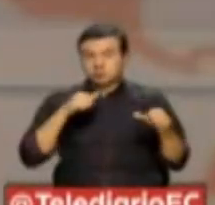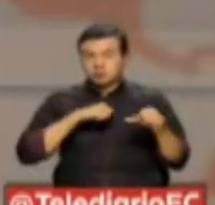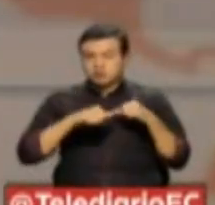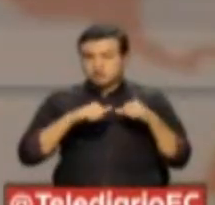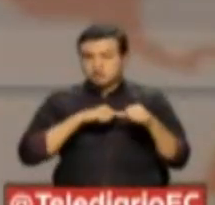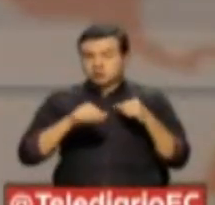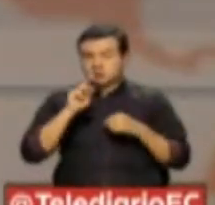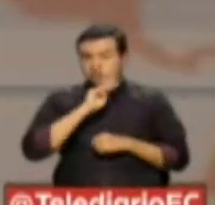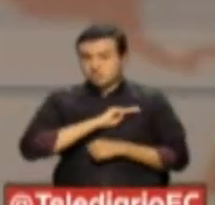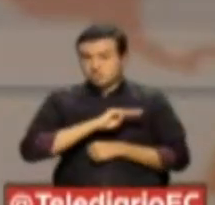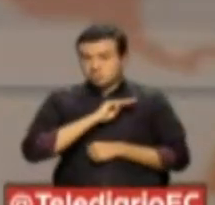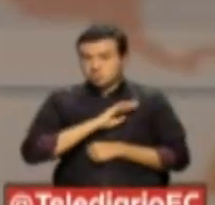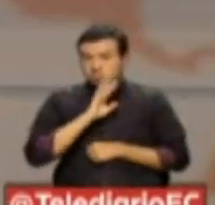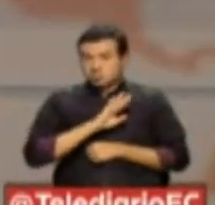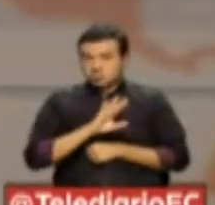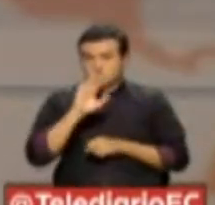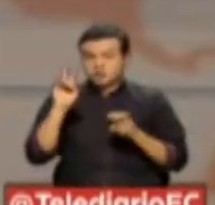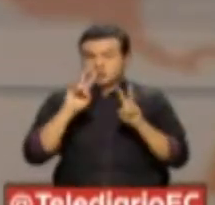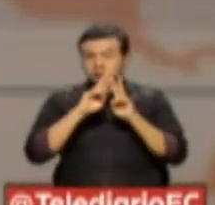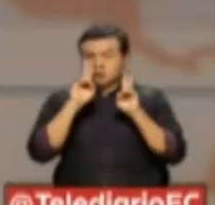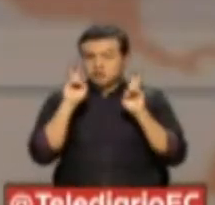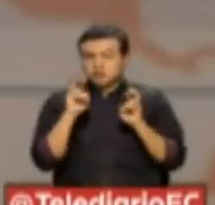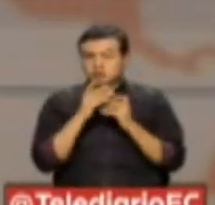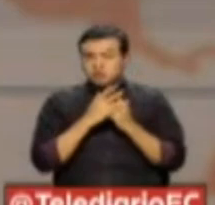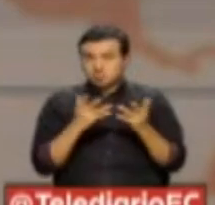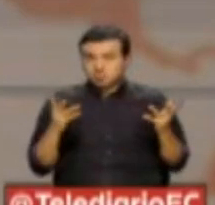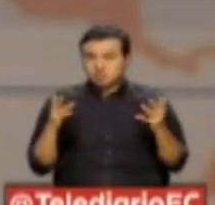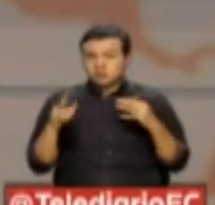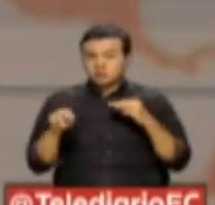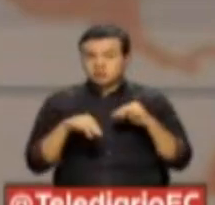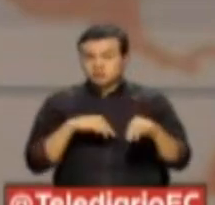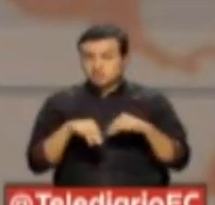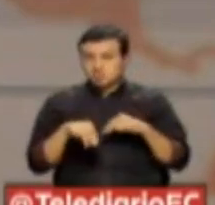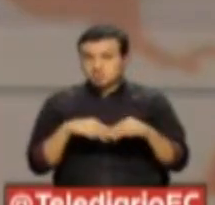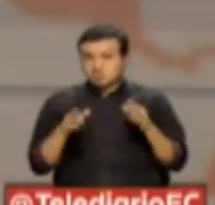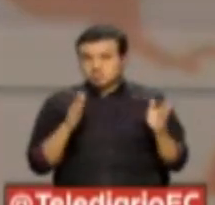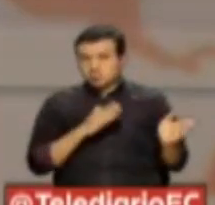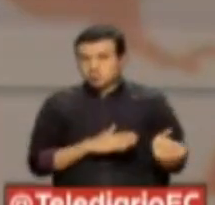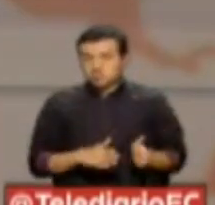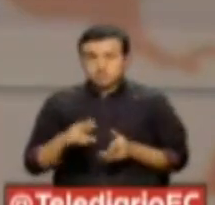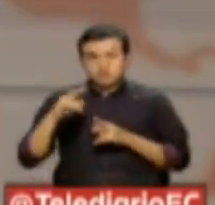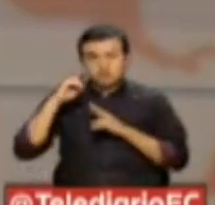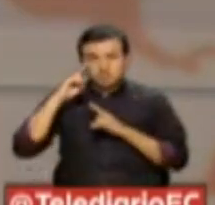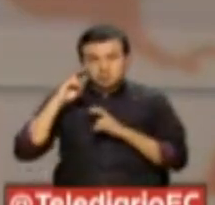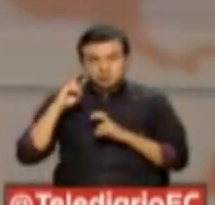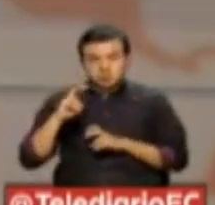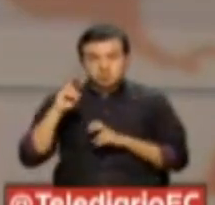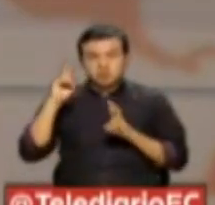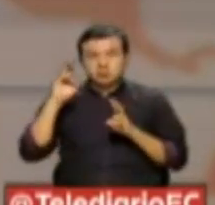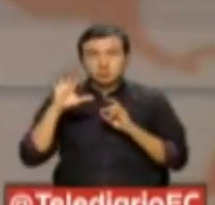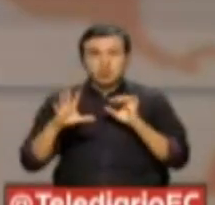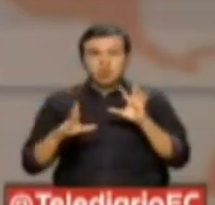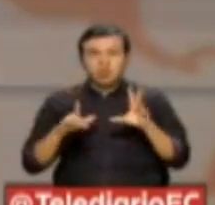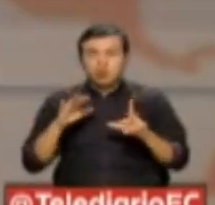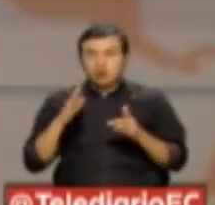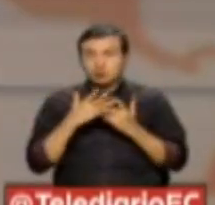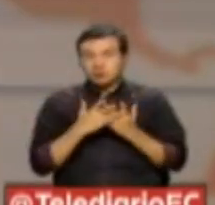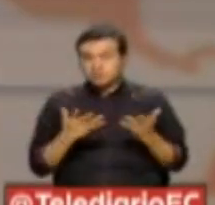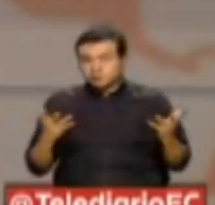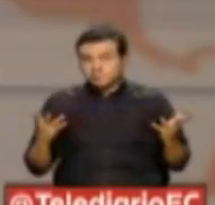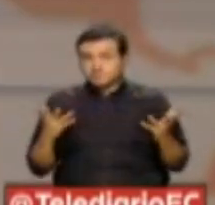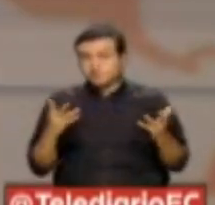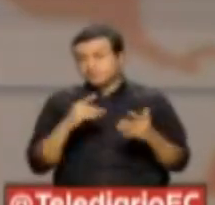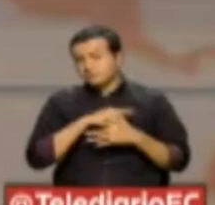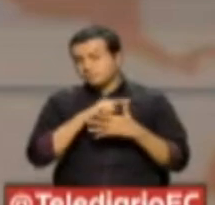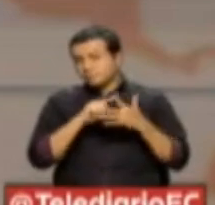municipal vinculados con los temas de movilidad para una investigación por hechos de corrupción que incluían